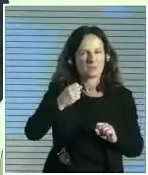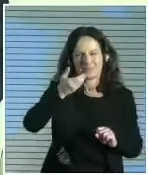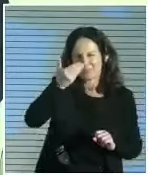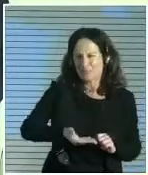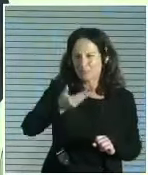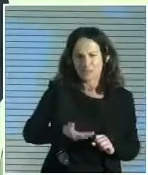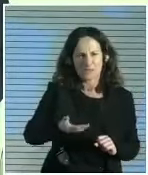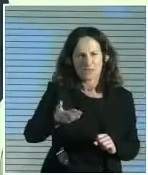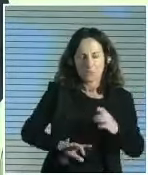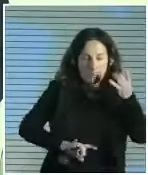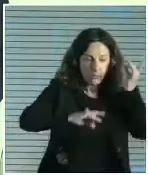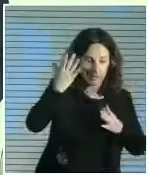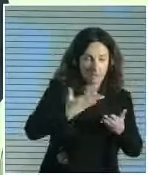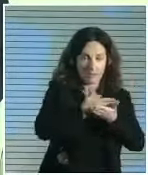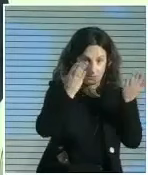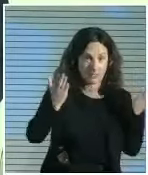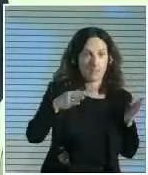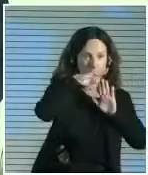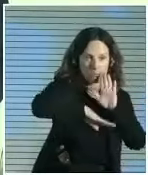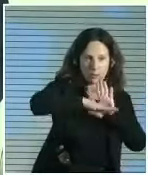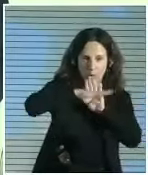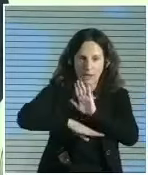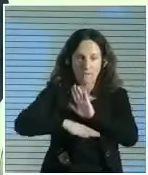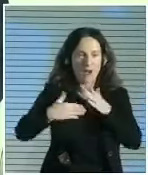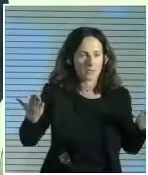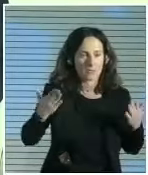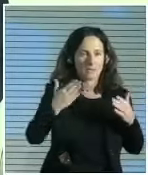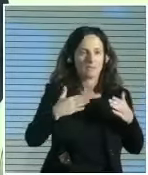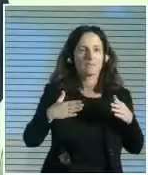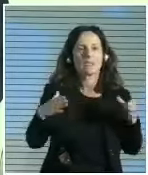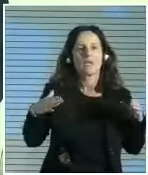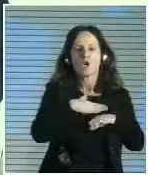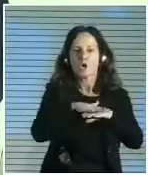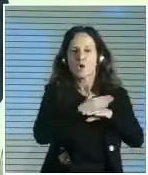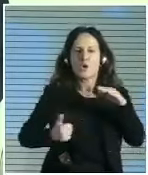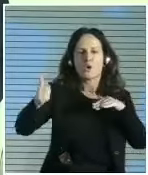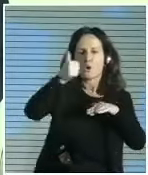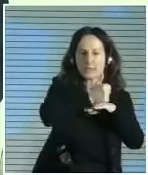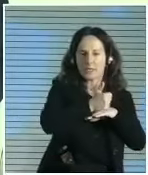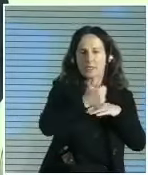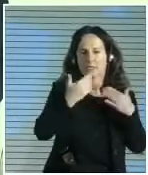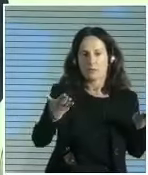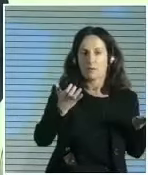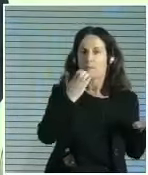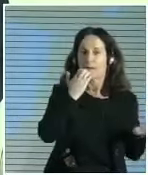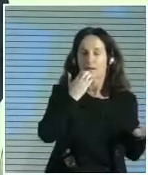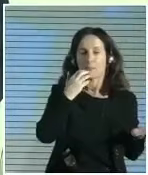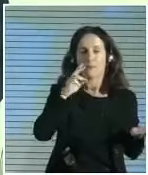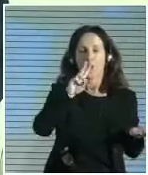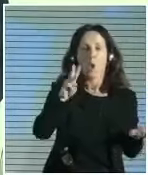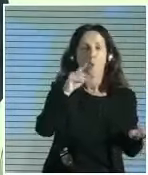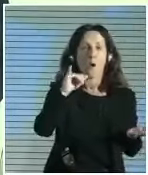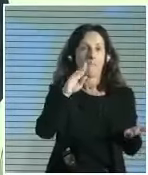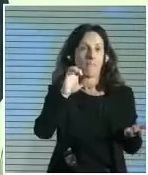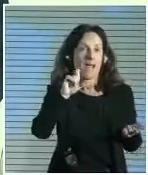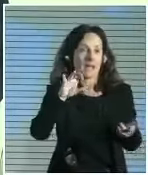de las iniciativas, desde los programas supraestatales liderados como es el caso de One Planet o